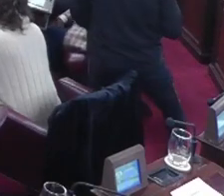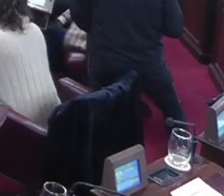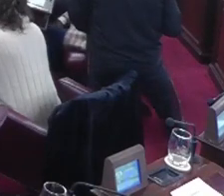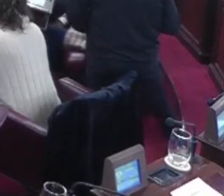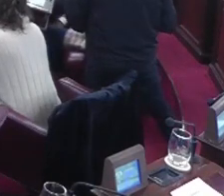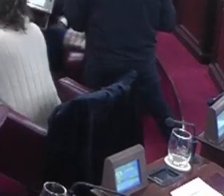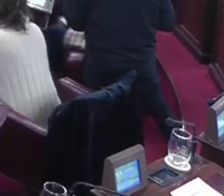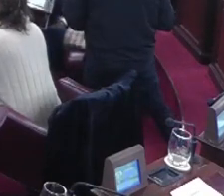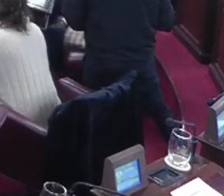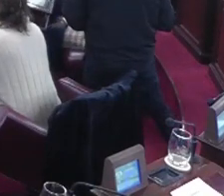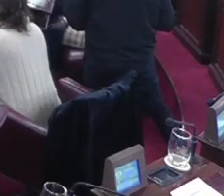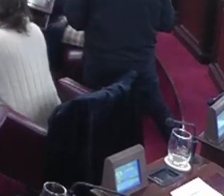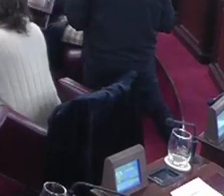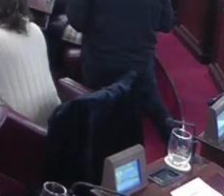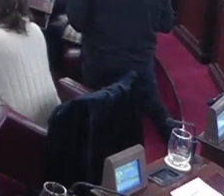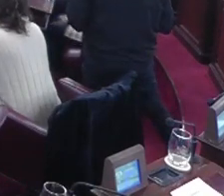argañarás